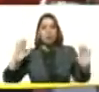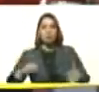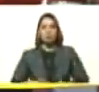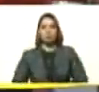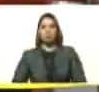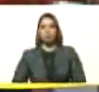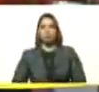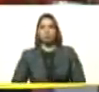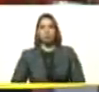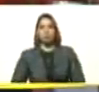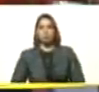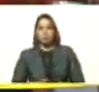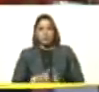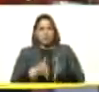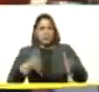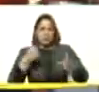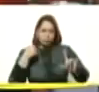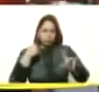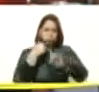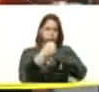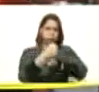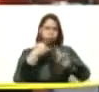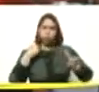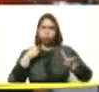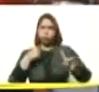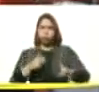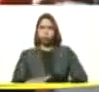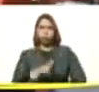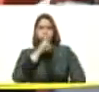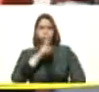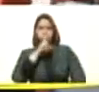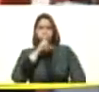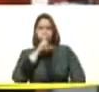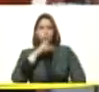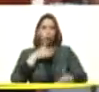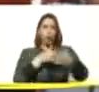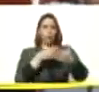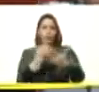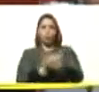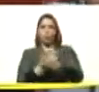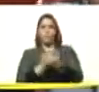la inmensa agresión que ha habido contra la economía del país.